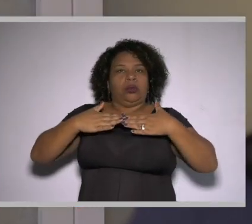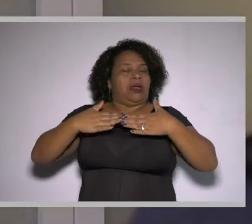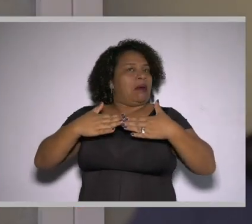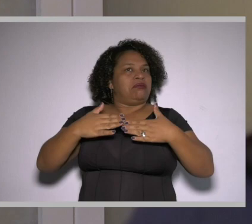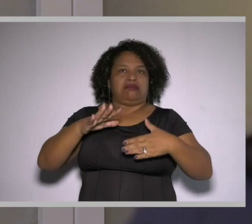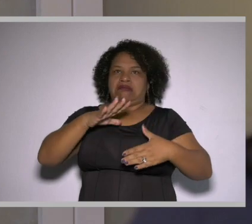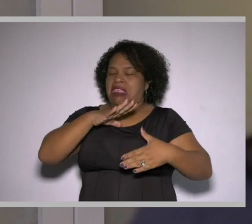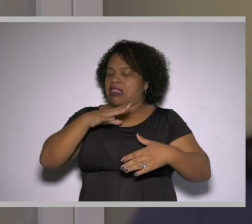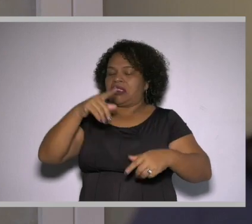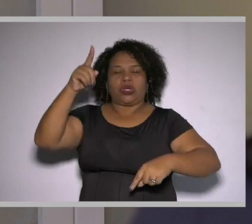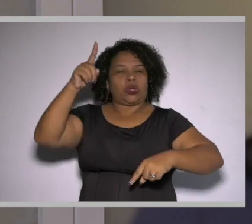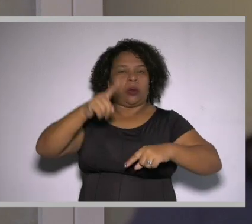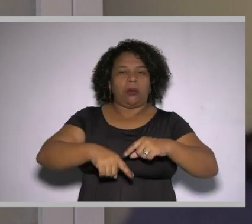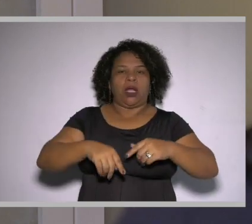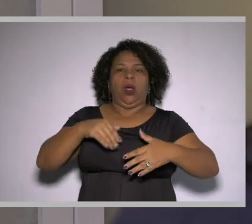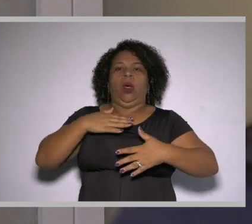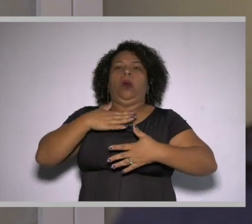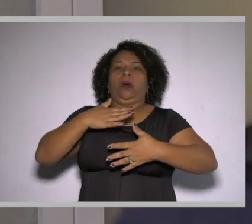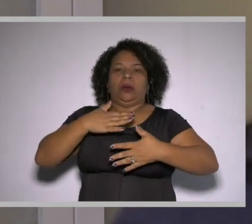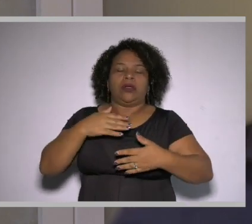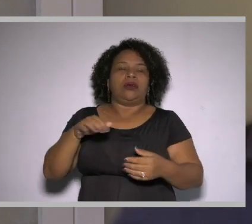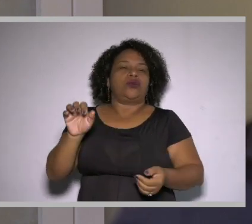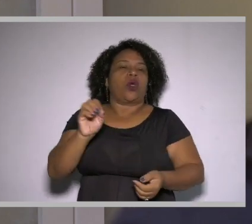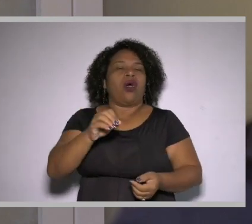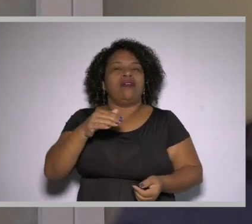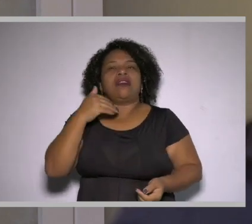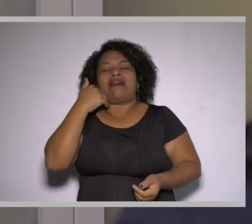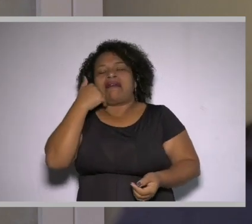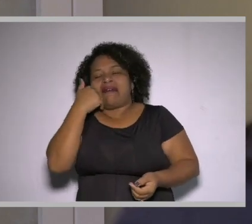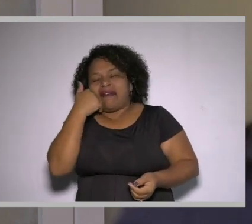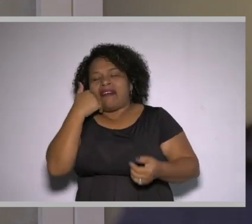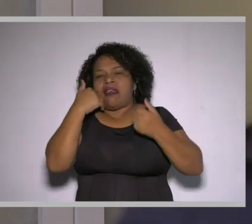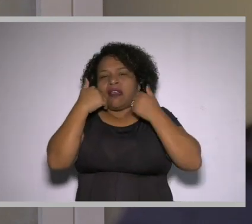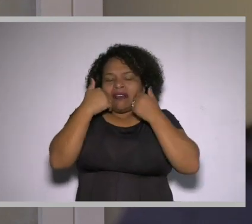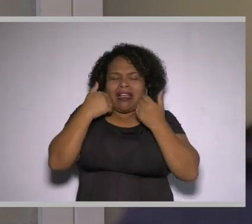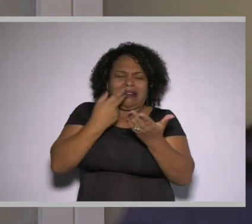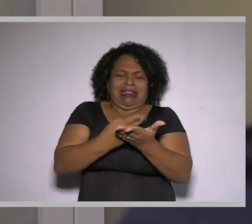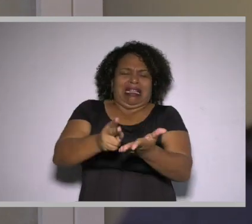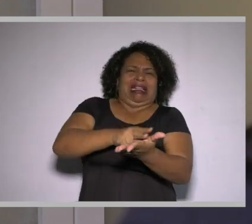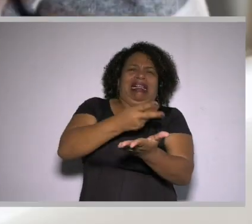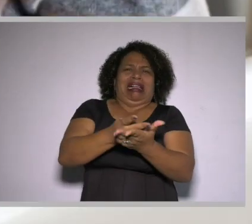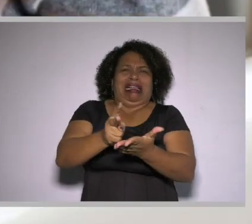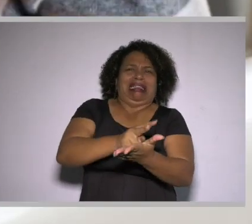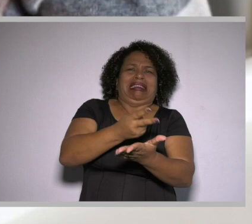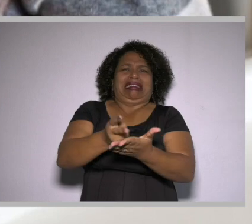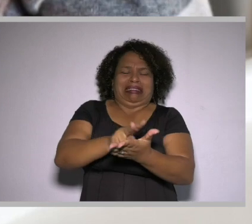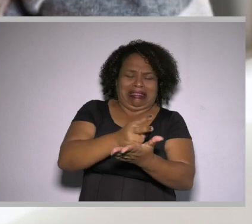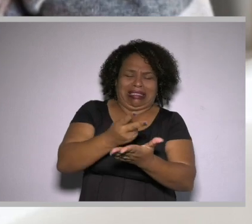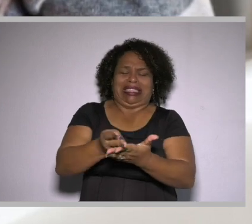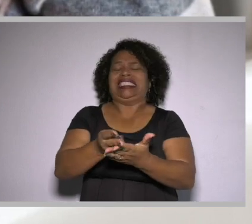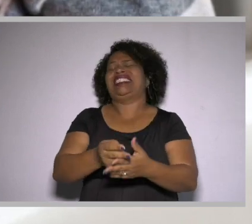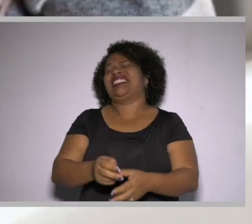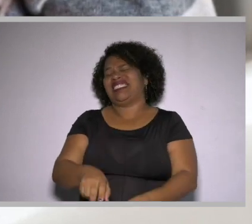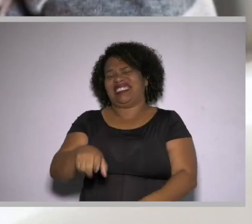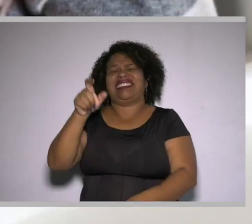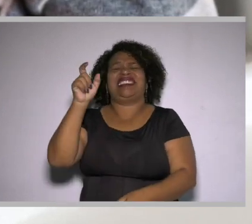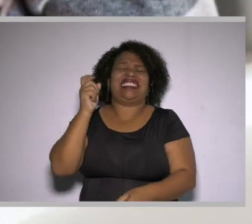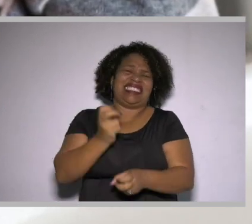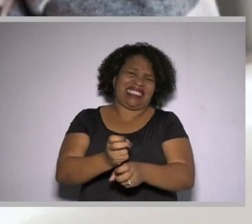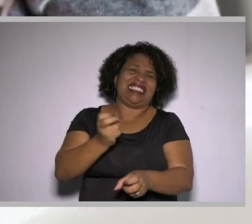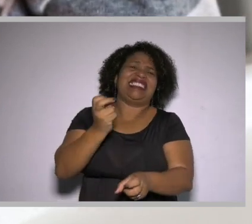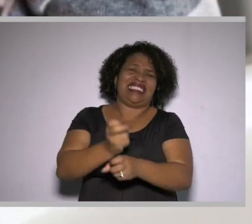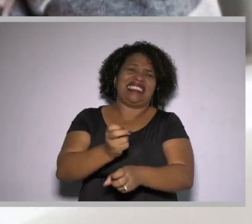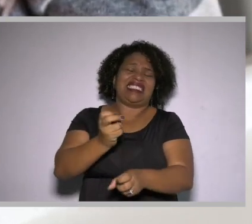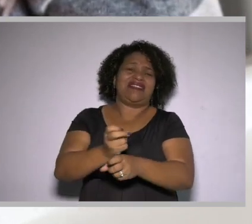hay una comunicación importante con los oídos y la nariz en la parte de atrás. Entonces esos pacientitos que hacen otitis medias agudas a